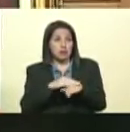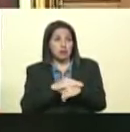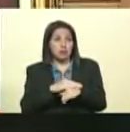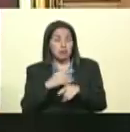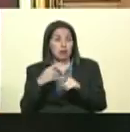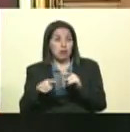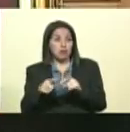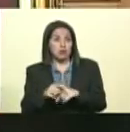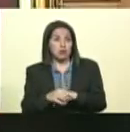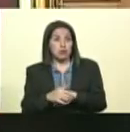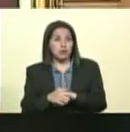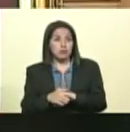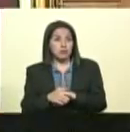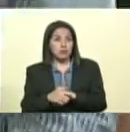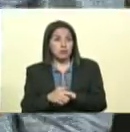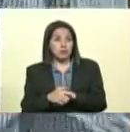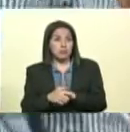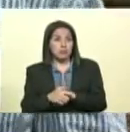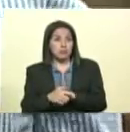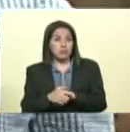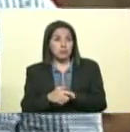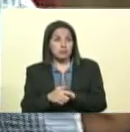allá.